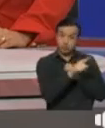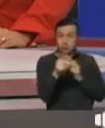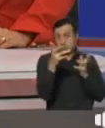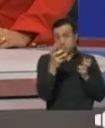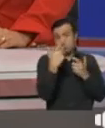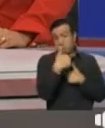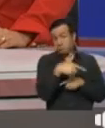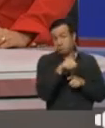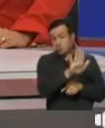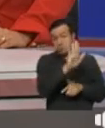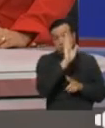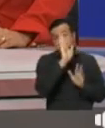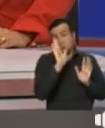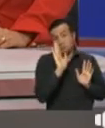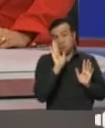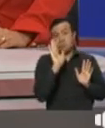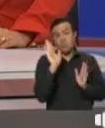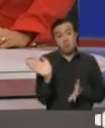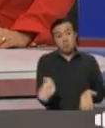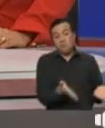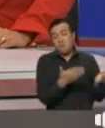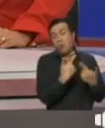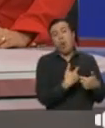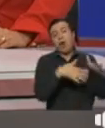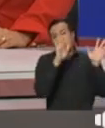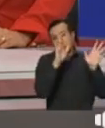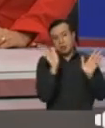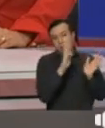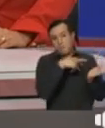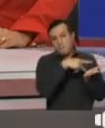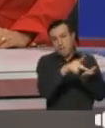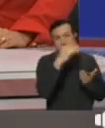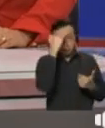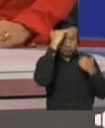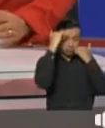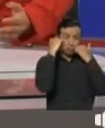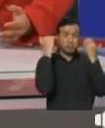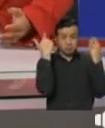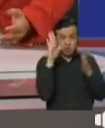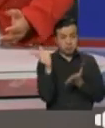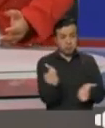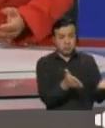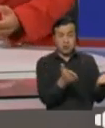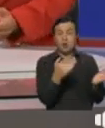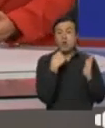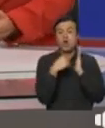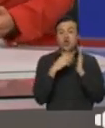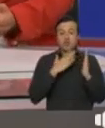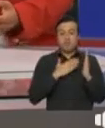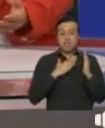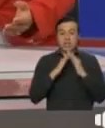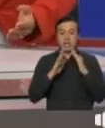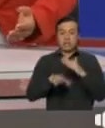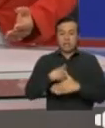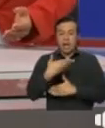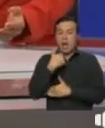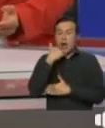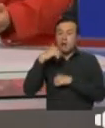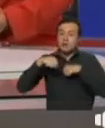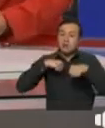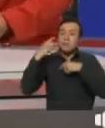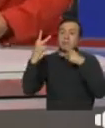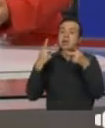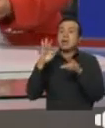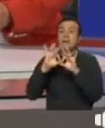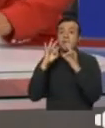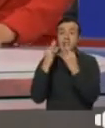quieran descartar que tengan el virus, pese a que no presenten síntomas. Si tengo que salir de mi casa, hacer algún trámite o visitar